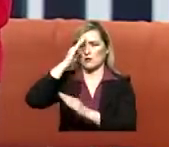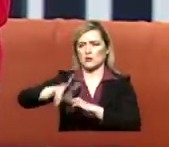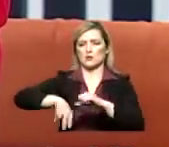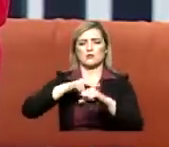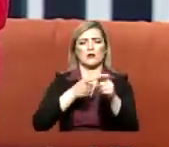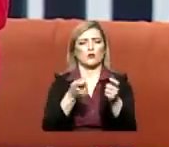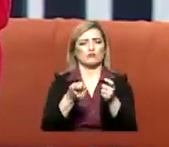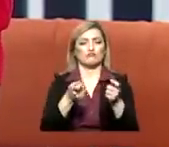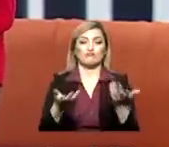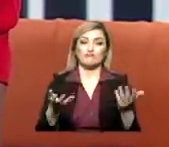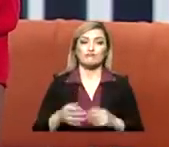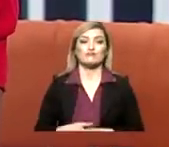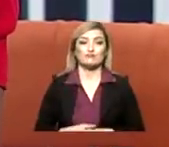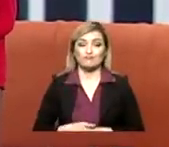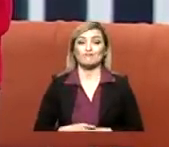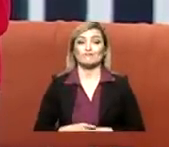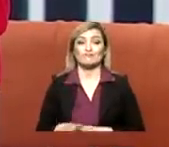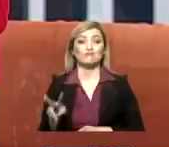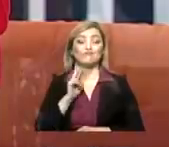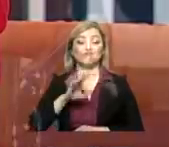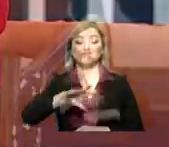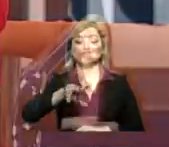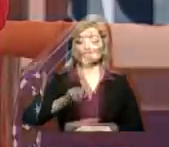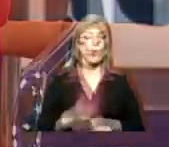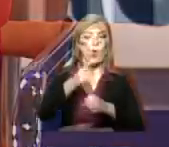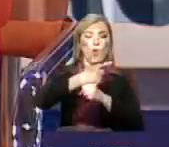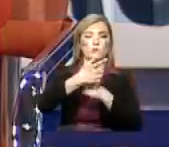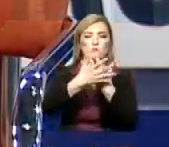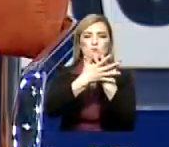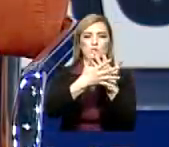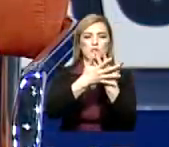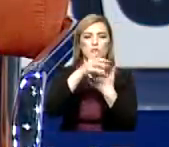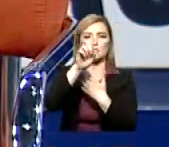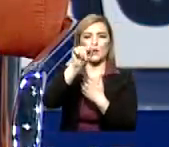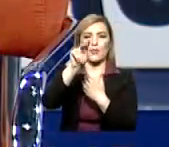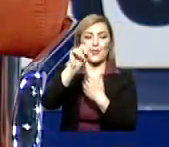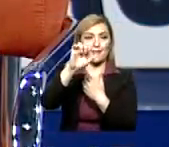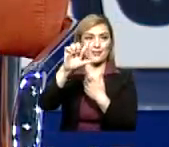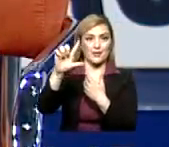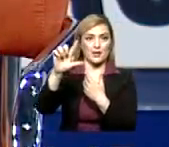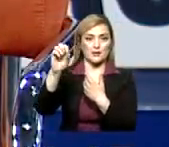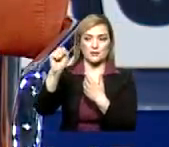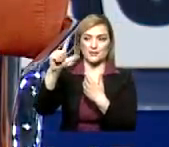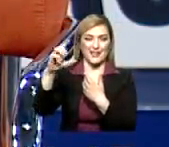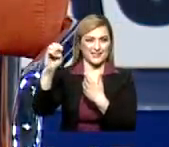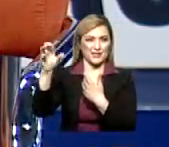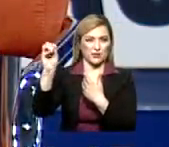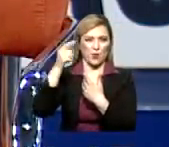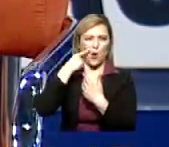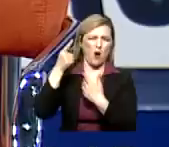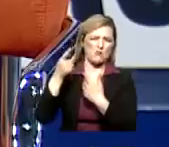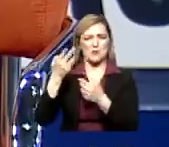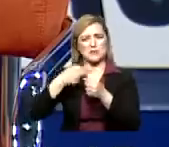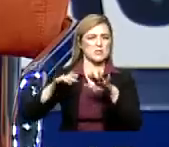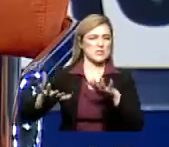controles en estas zonas donde aseguran están siendo víctimas de la delincuencia. Prisión preventiva. Vamos para Daniel Salcedo Bonilla, quien desde el Hospital Guayaquil